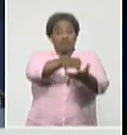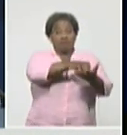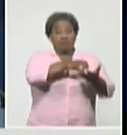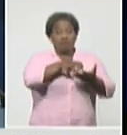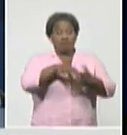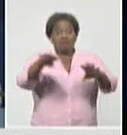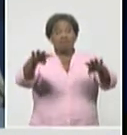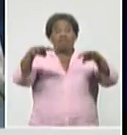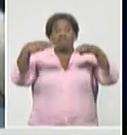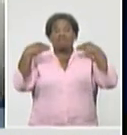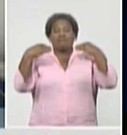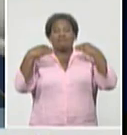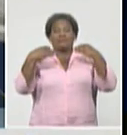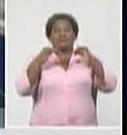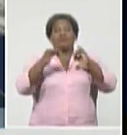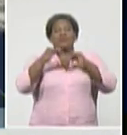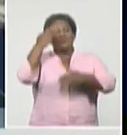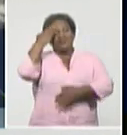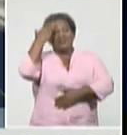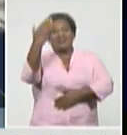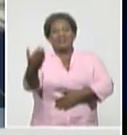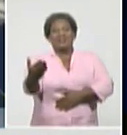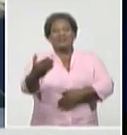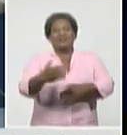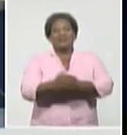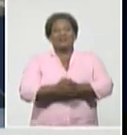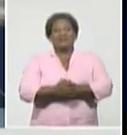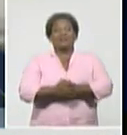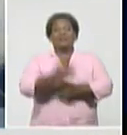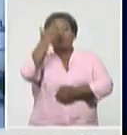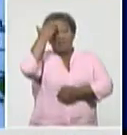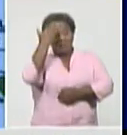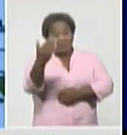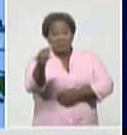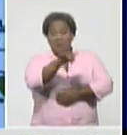con la información. Muchas gracias. El agradecimiento